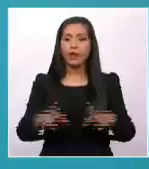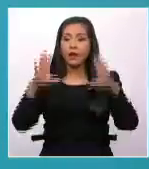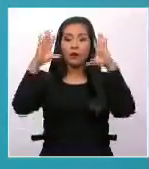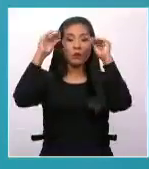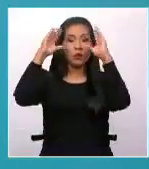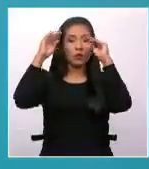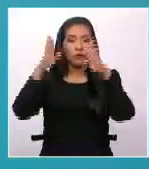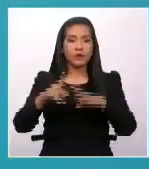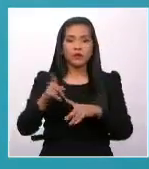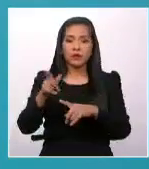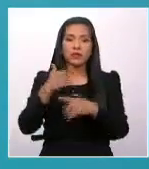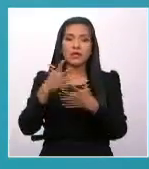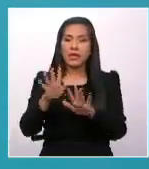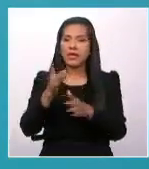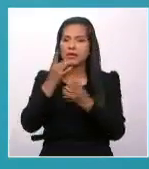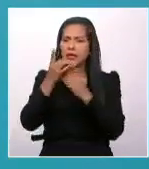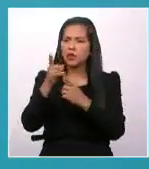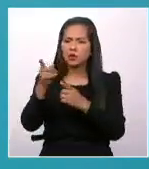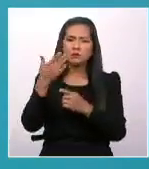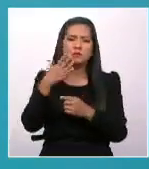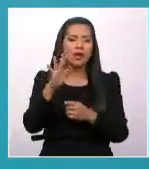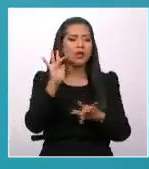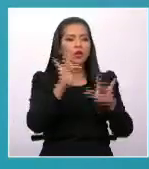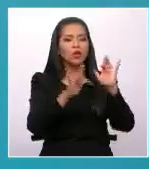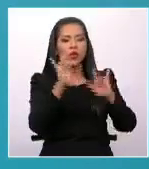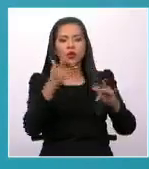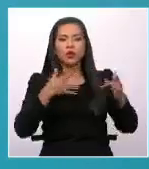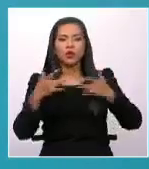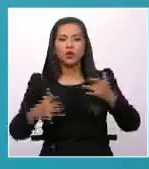profesor acusado de realizar toques impúdicos a sus alumnas fue enviado preventivamente al penal de San